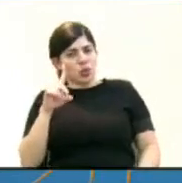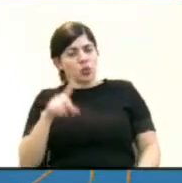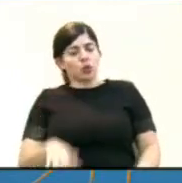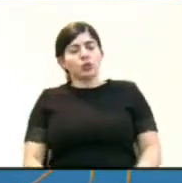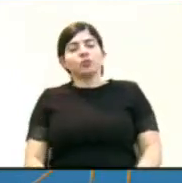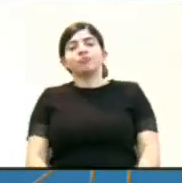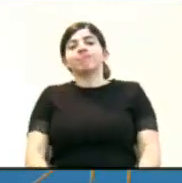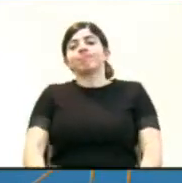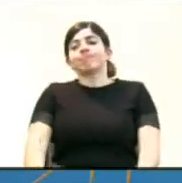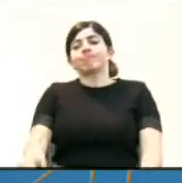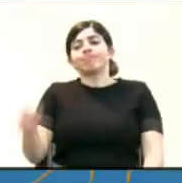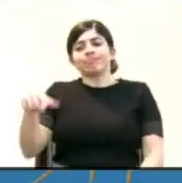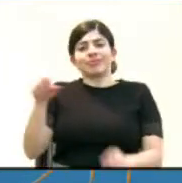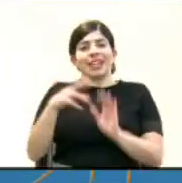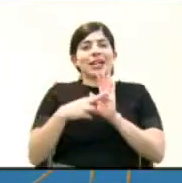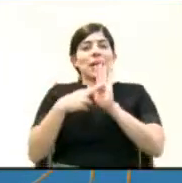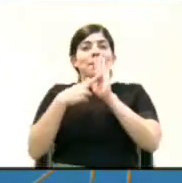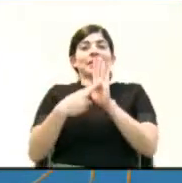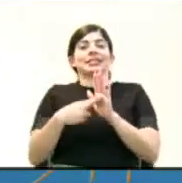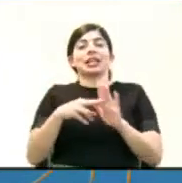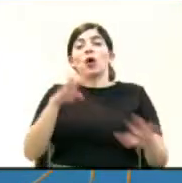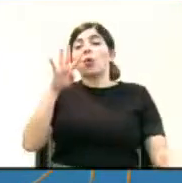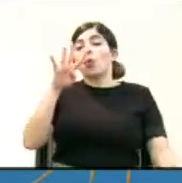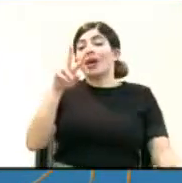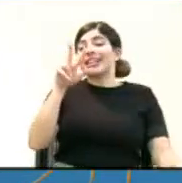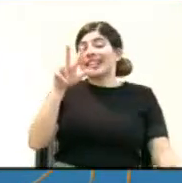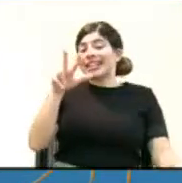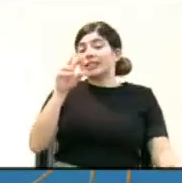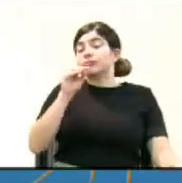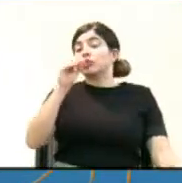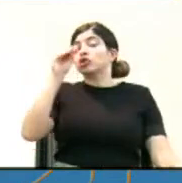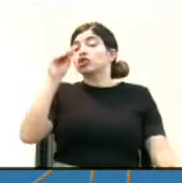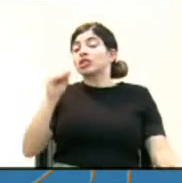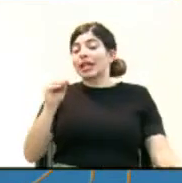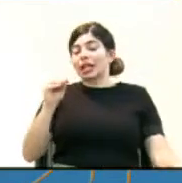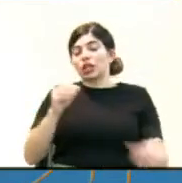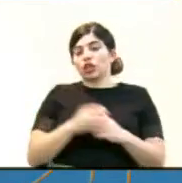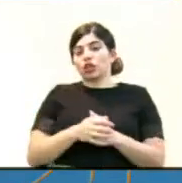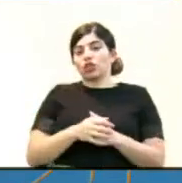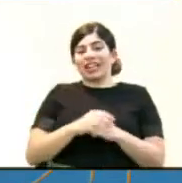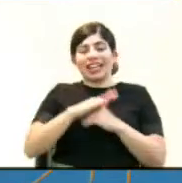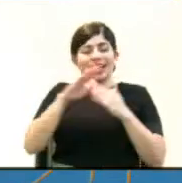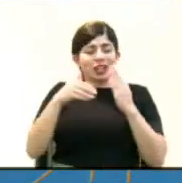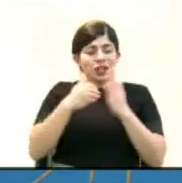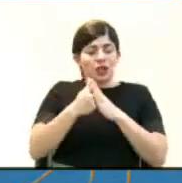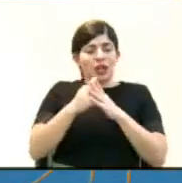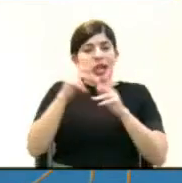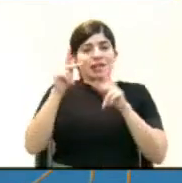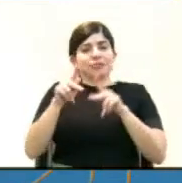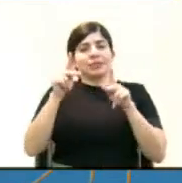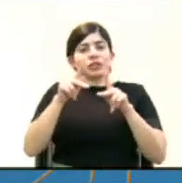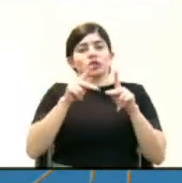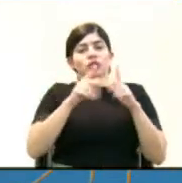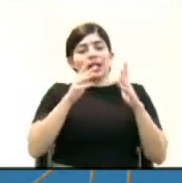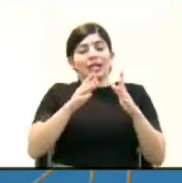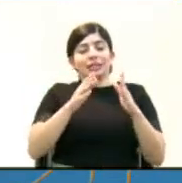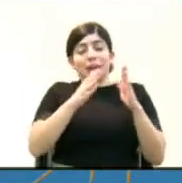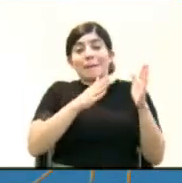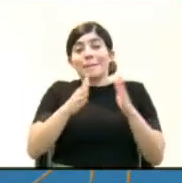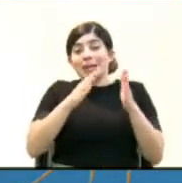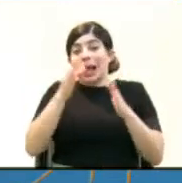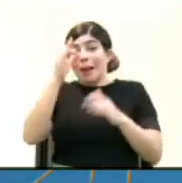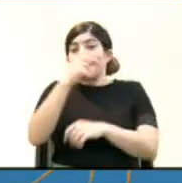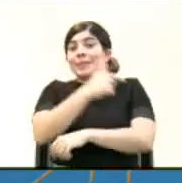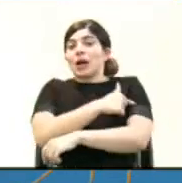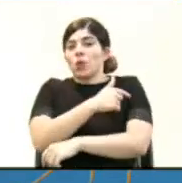1.839.541, que representa el 43% de la población meta a vacunar.